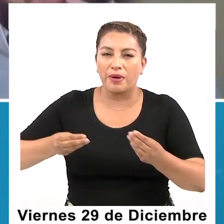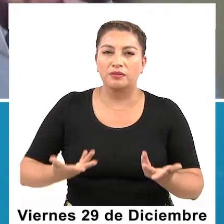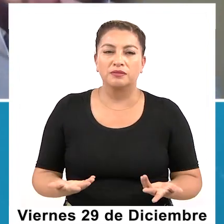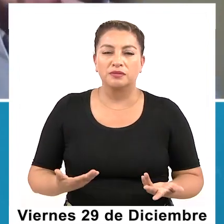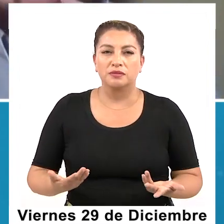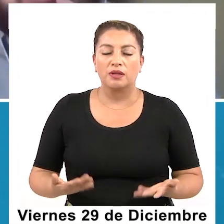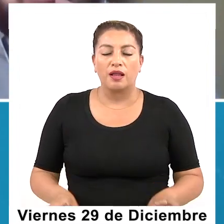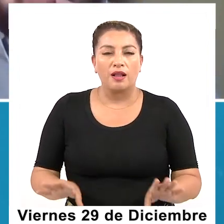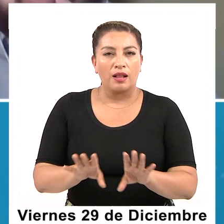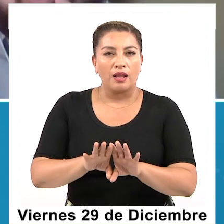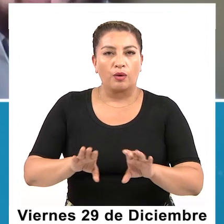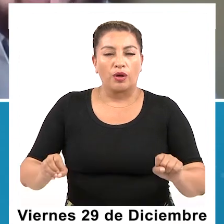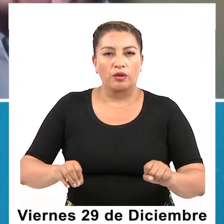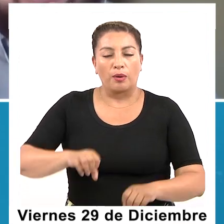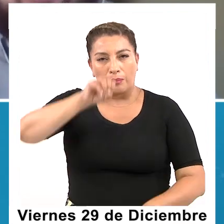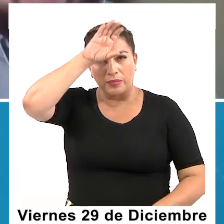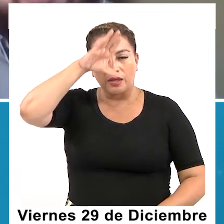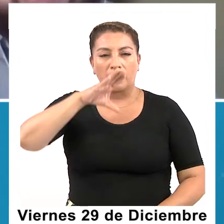del acuerdo